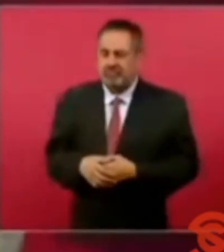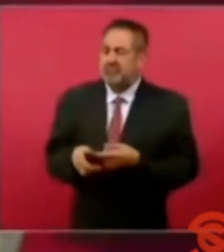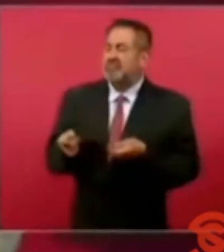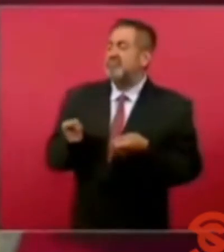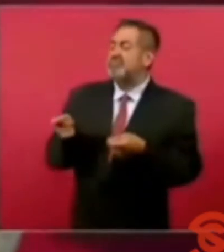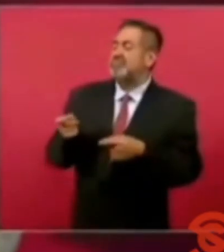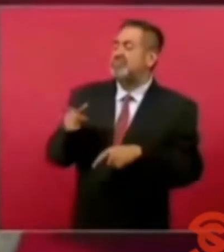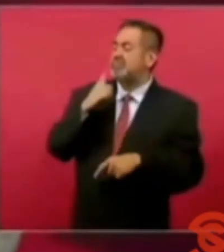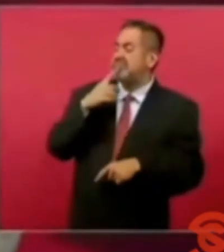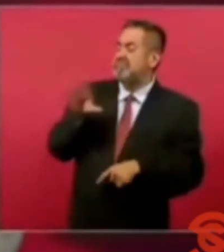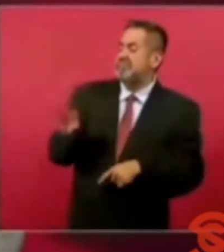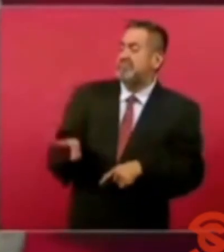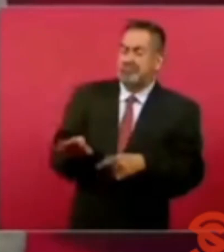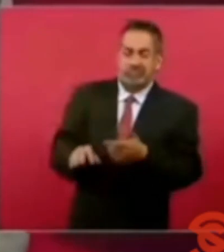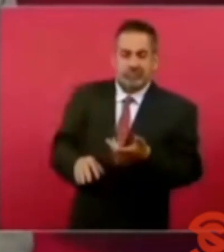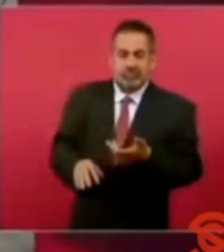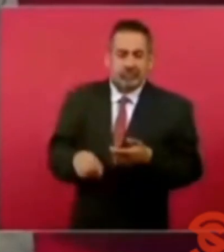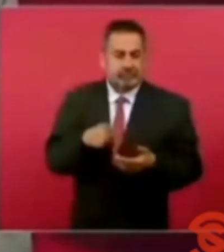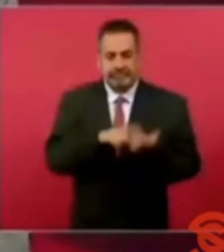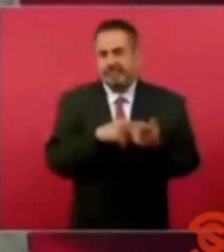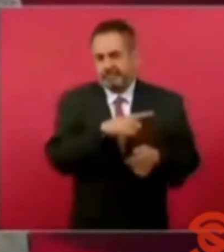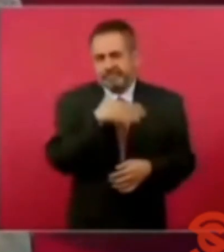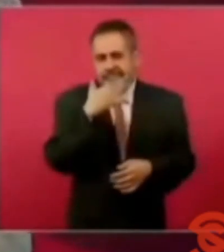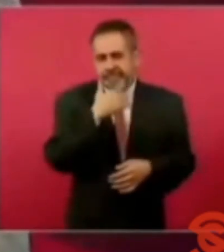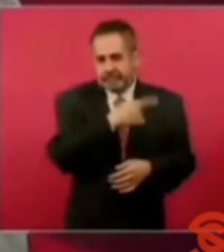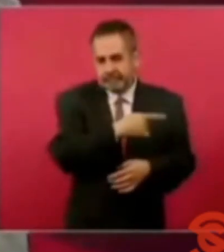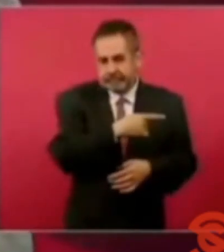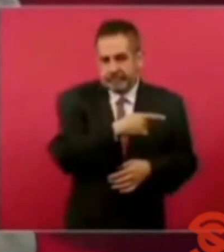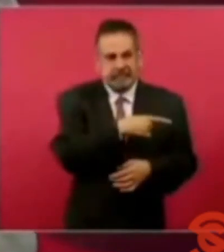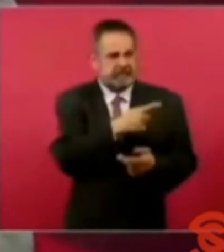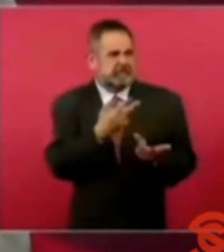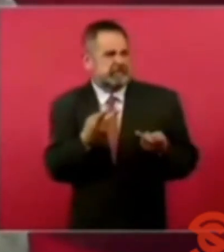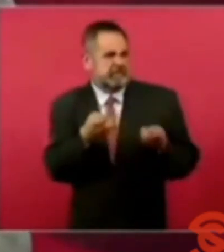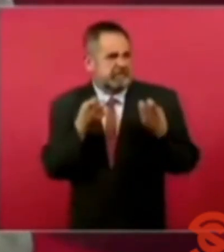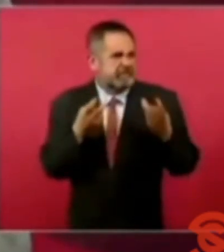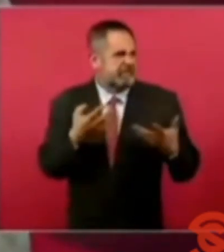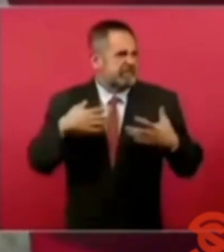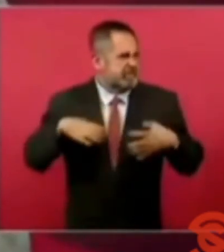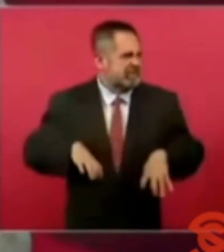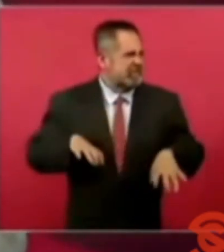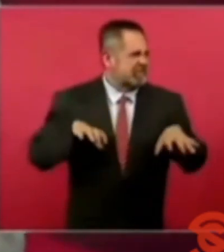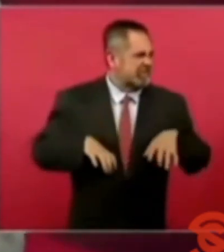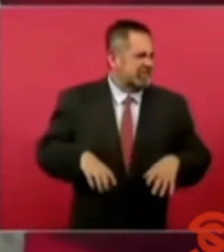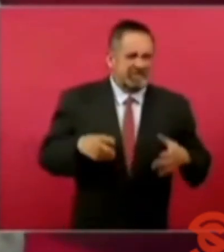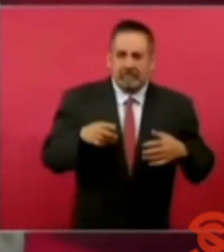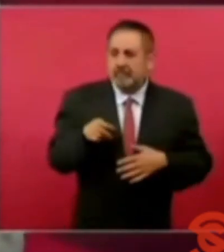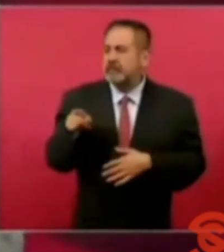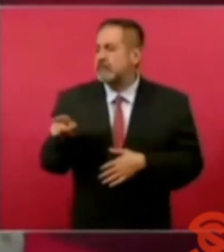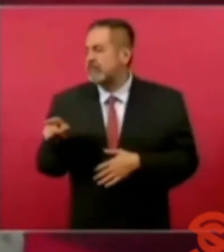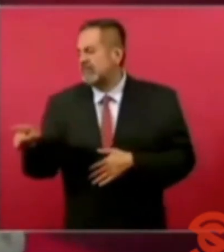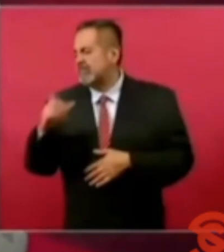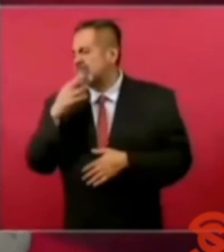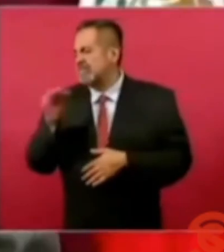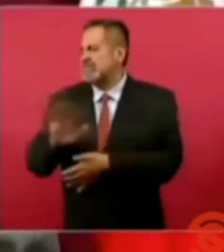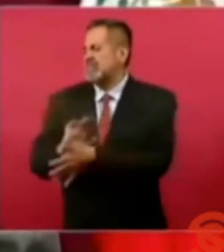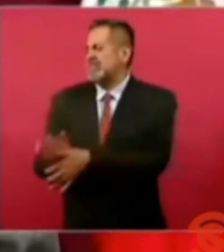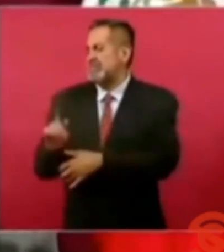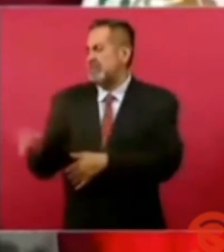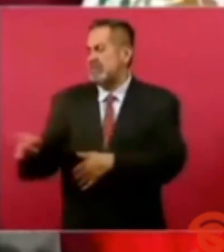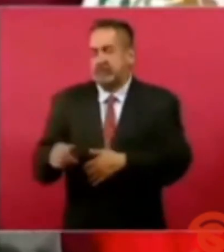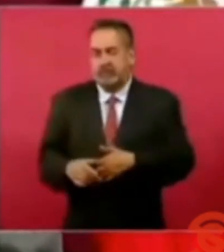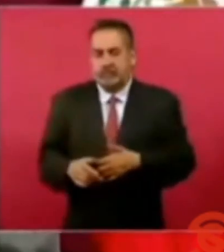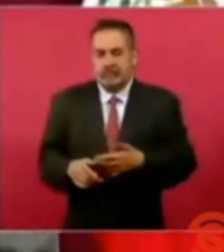ninguneados por los corruptos, mientras ellos estaban robando, saqueando al país y dejando